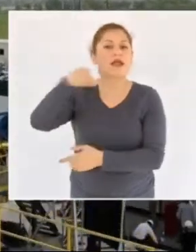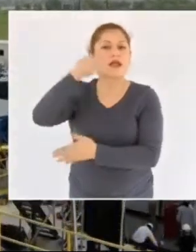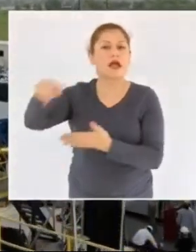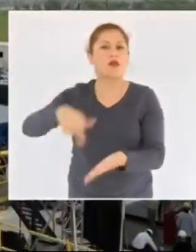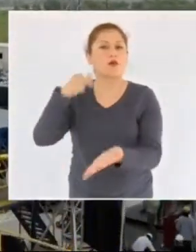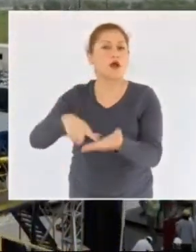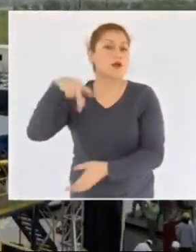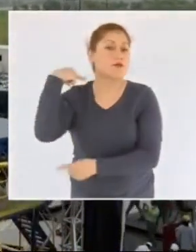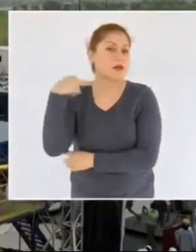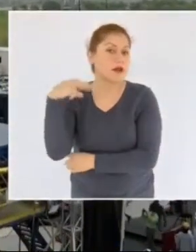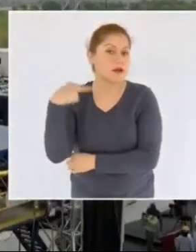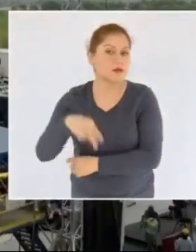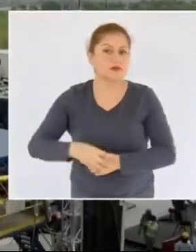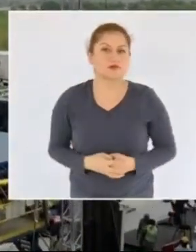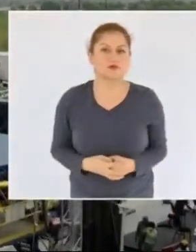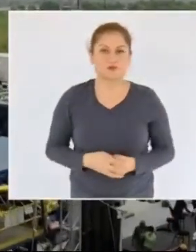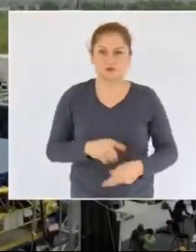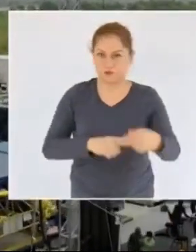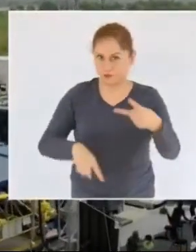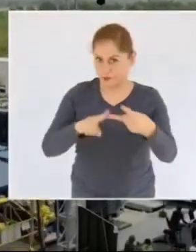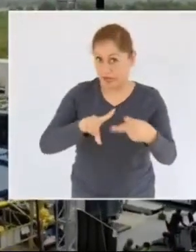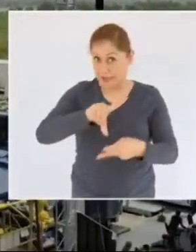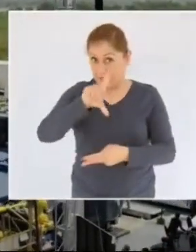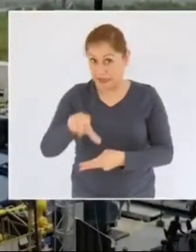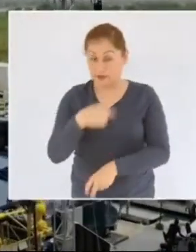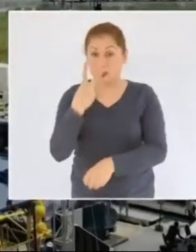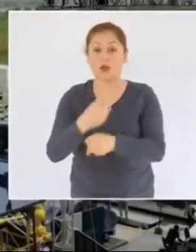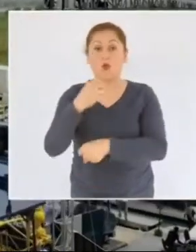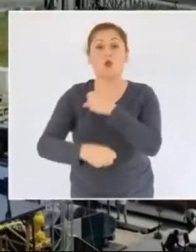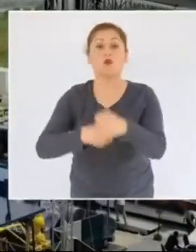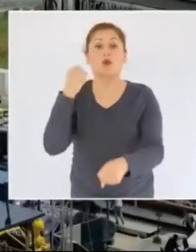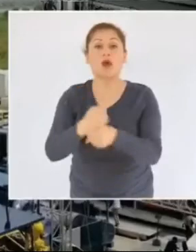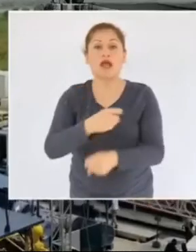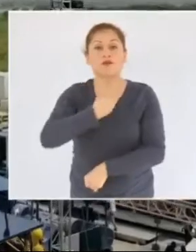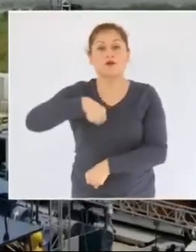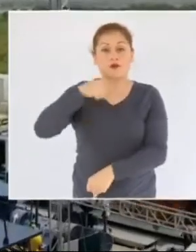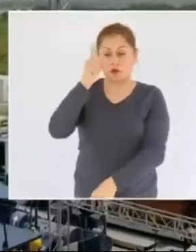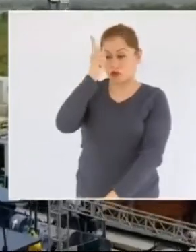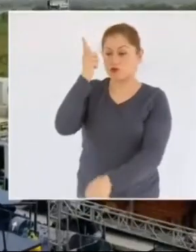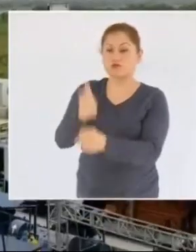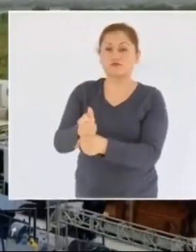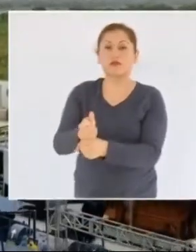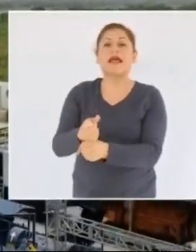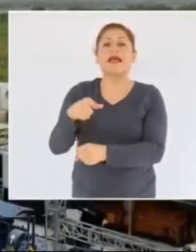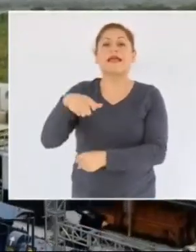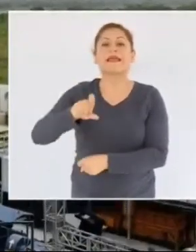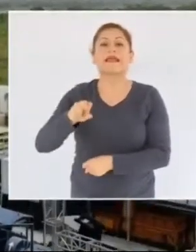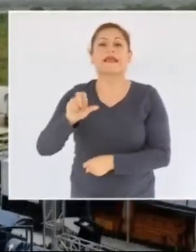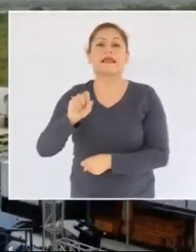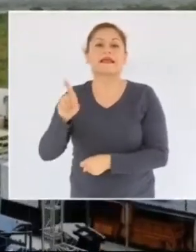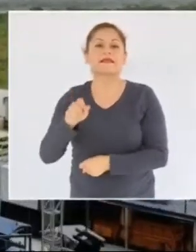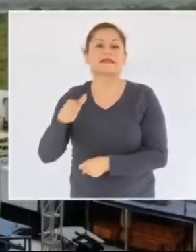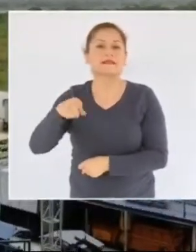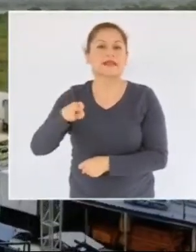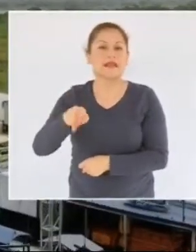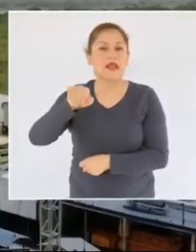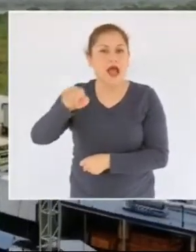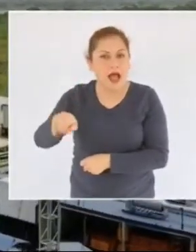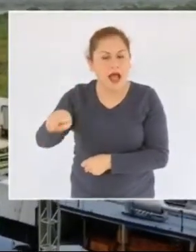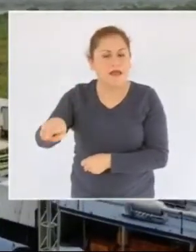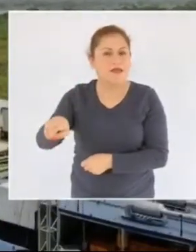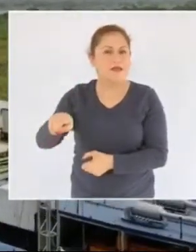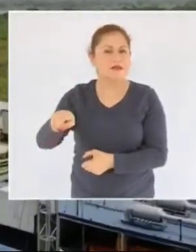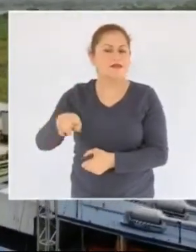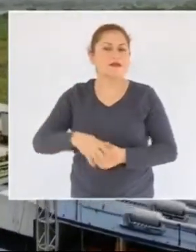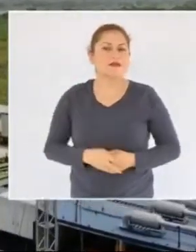Veracruz. En el segundo descubrimos el campo Quesqui con un volumen de reservas de por